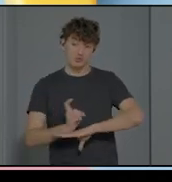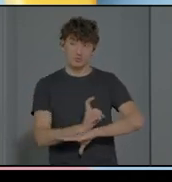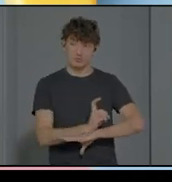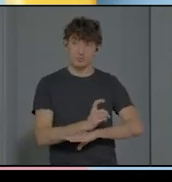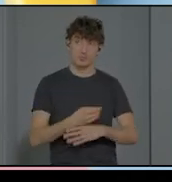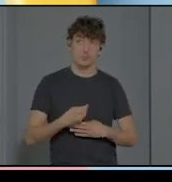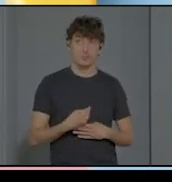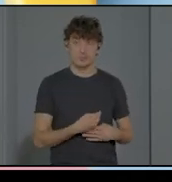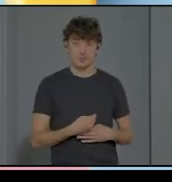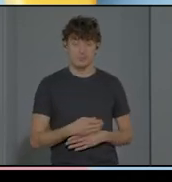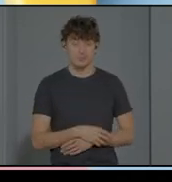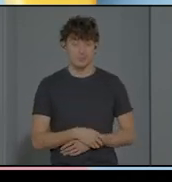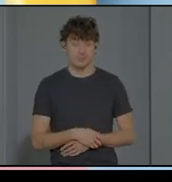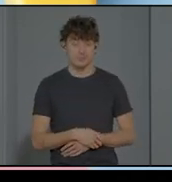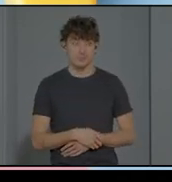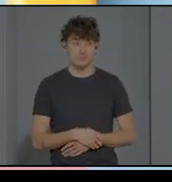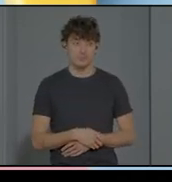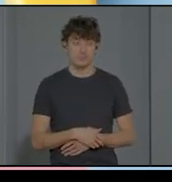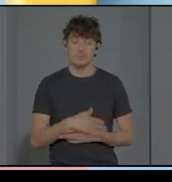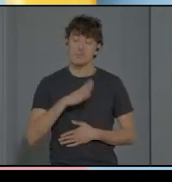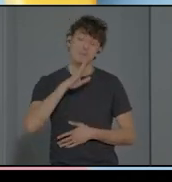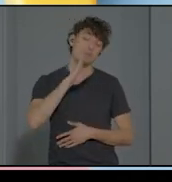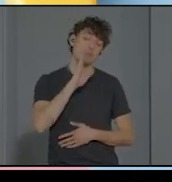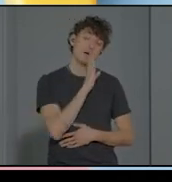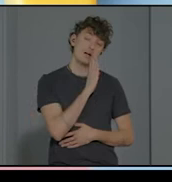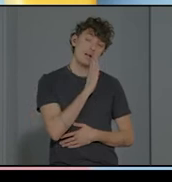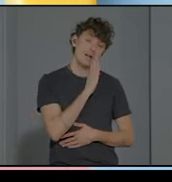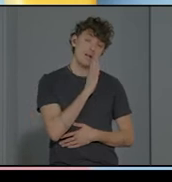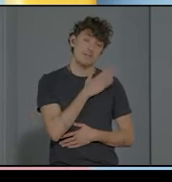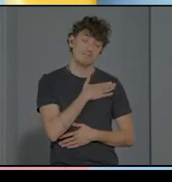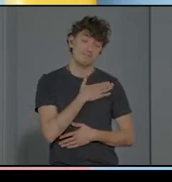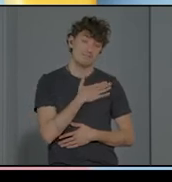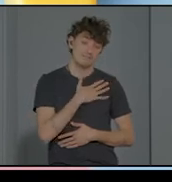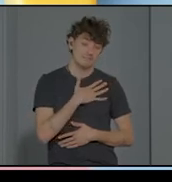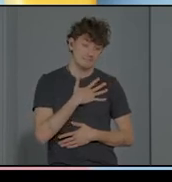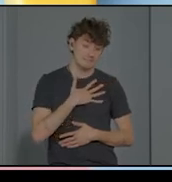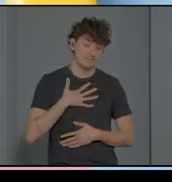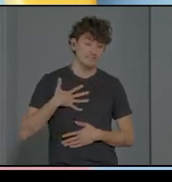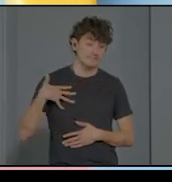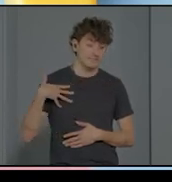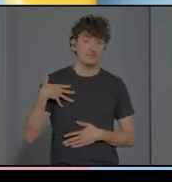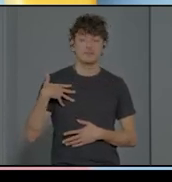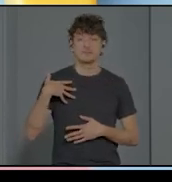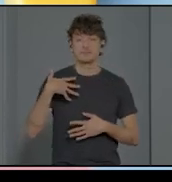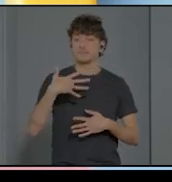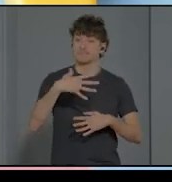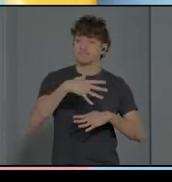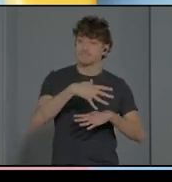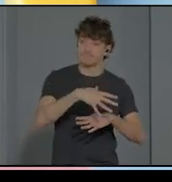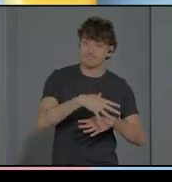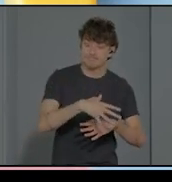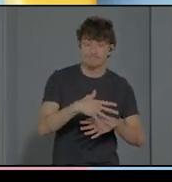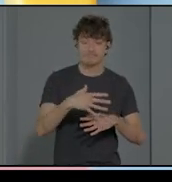y la madre quería coger a los cachorritos, sacarlo del contenedor y